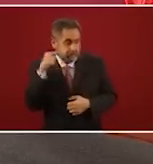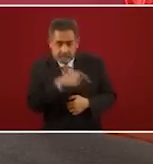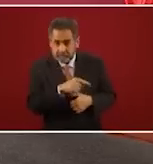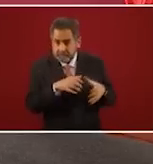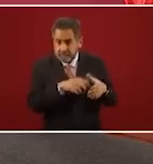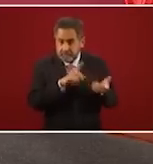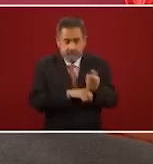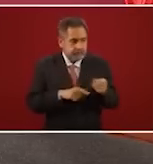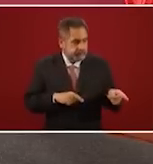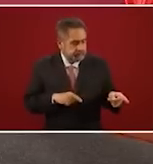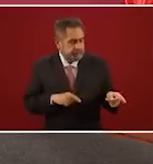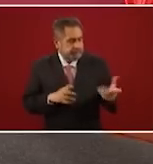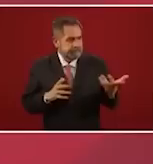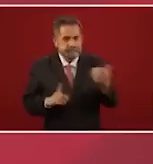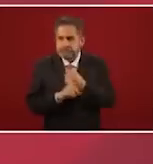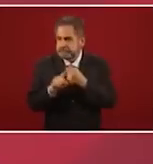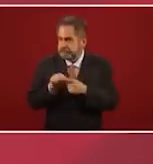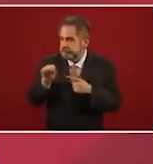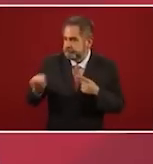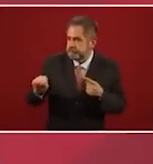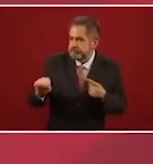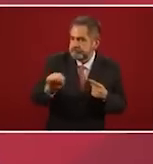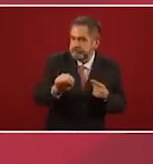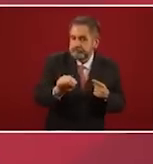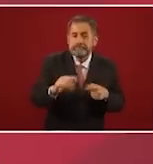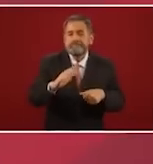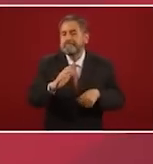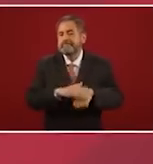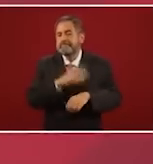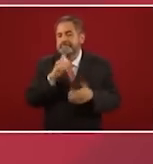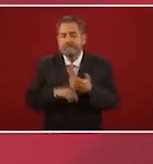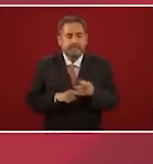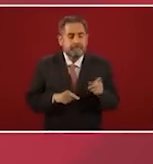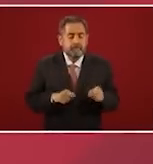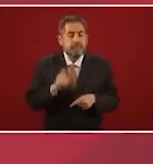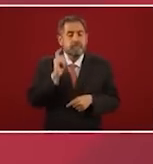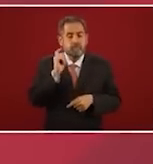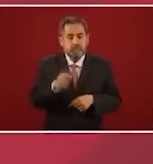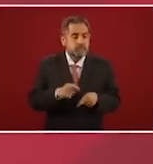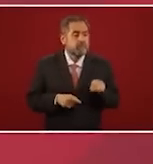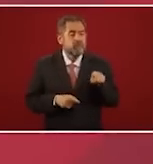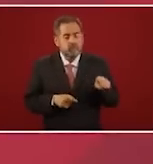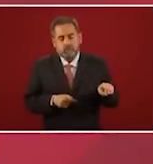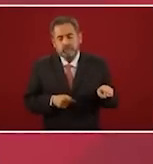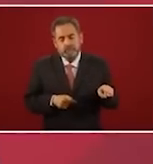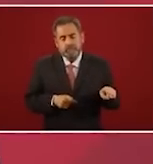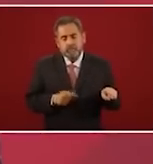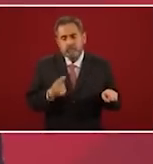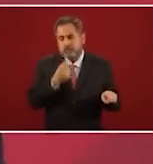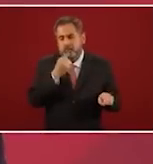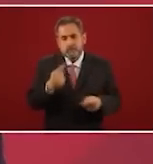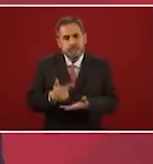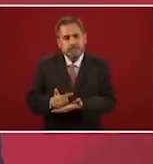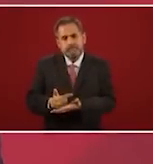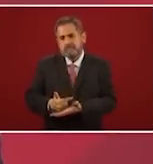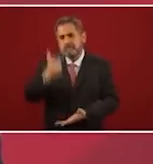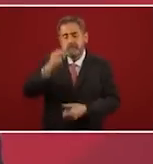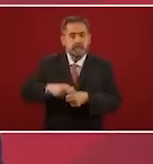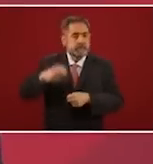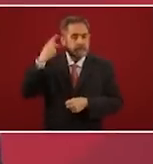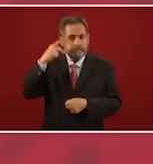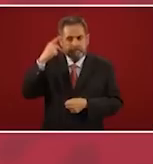Se precipitó la crisis porque hubo un caso grave, letal, de un niño en